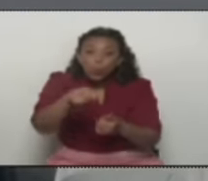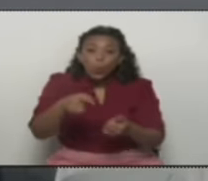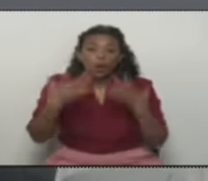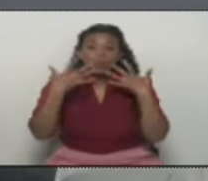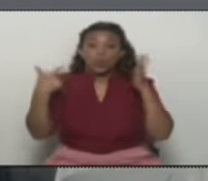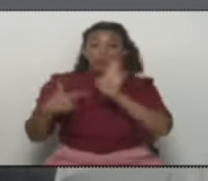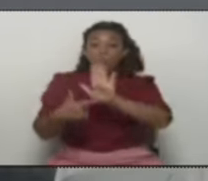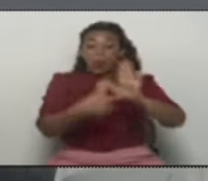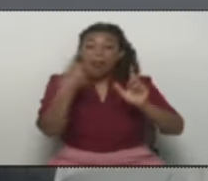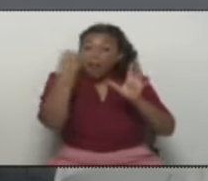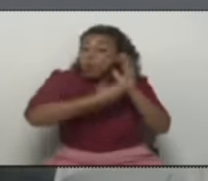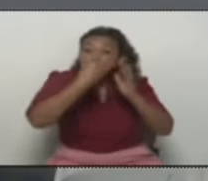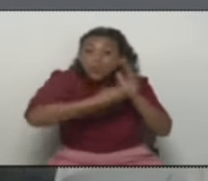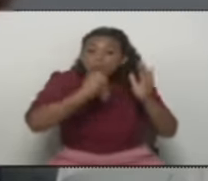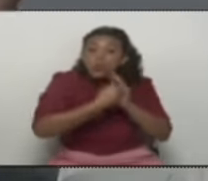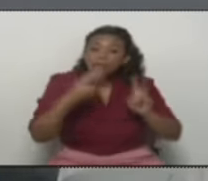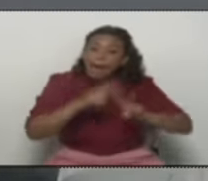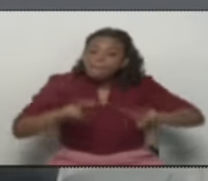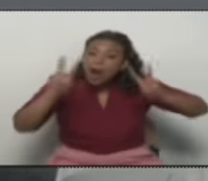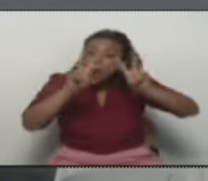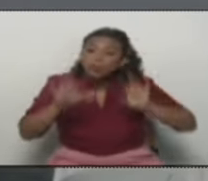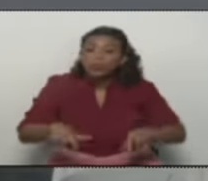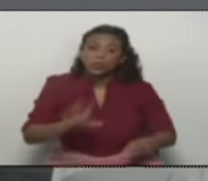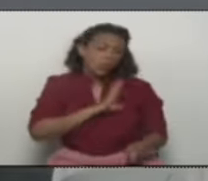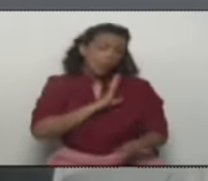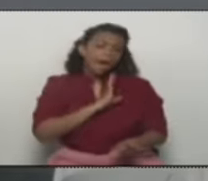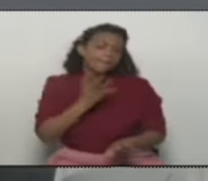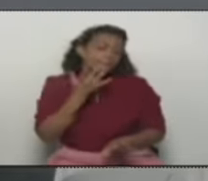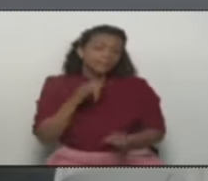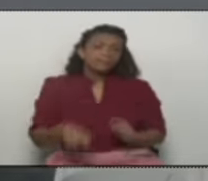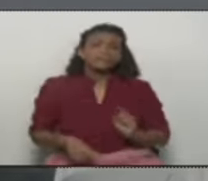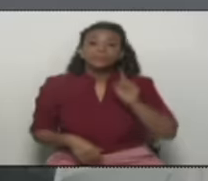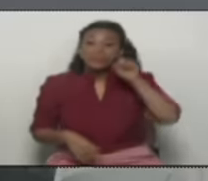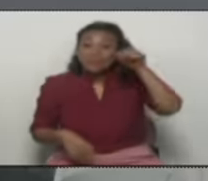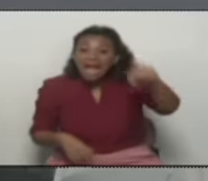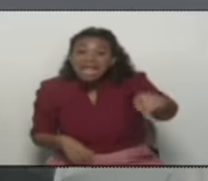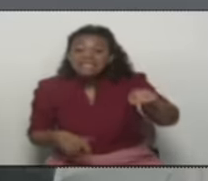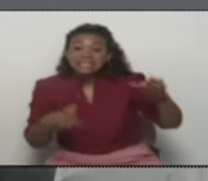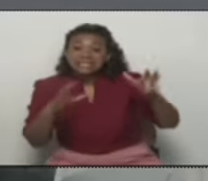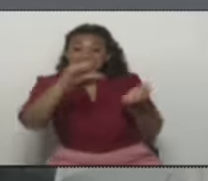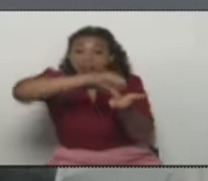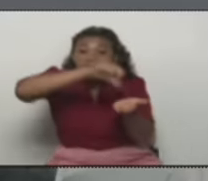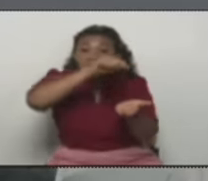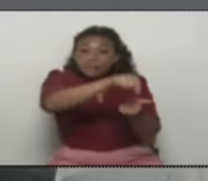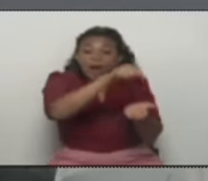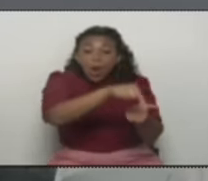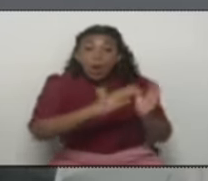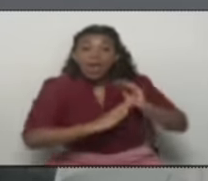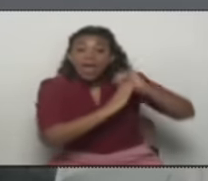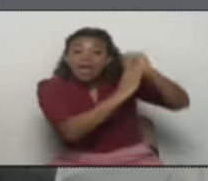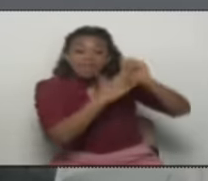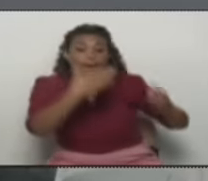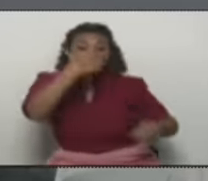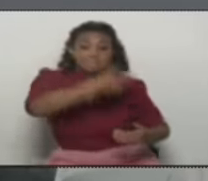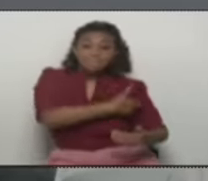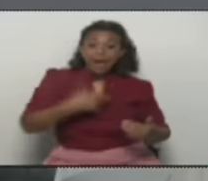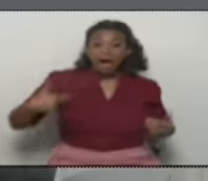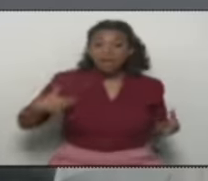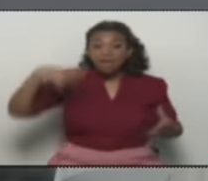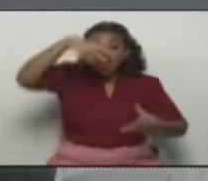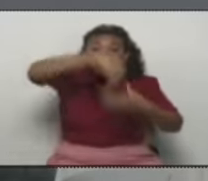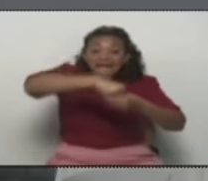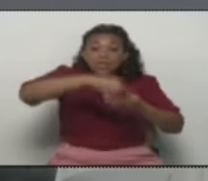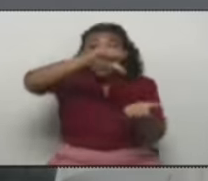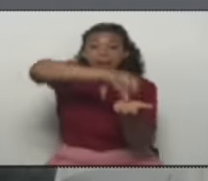la lucha como algo, un valor importante, como nosotros el béisbol, por ejemplo. Entonces eran líderes sociales. los jefes de las mafias controlaban a los luchadores